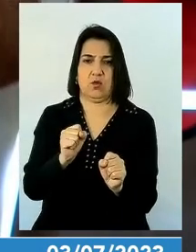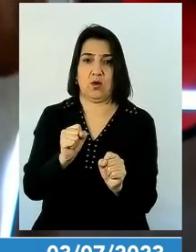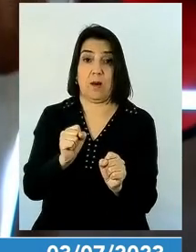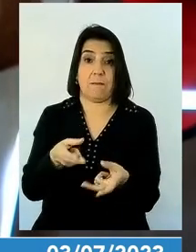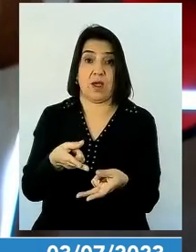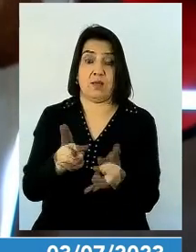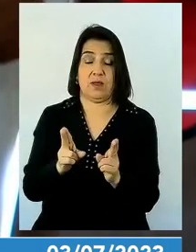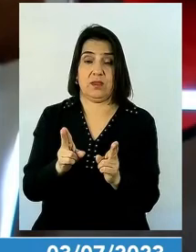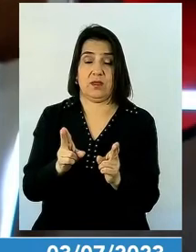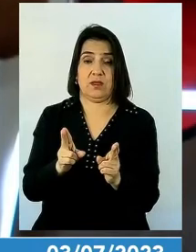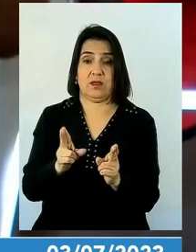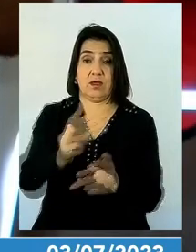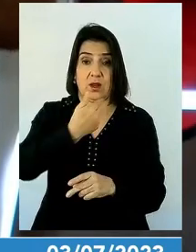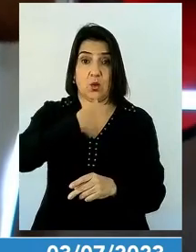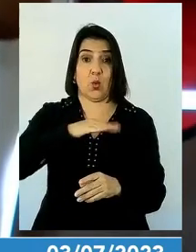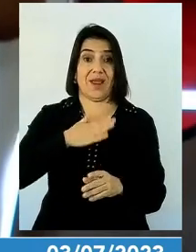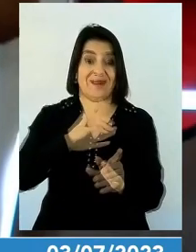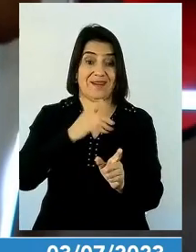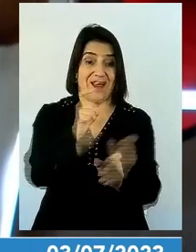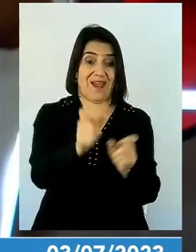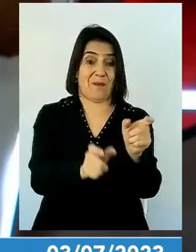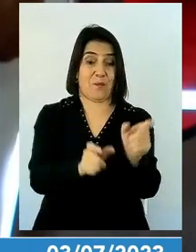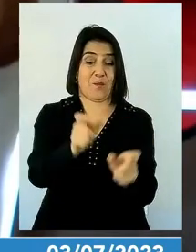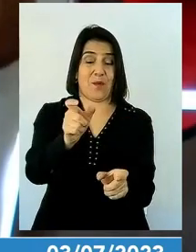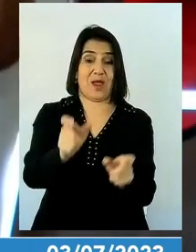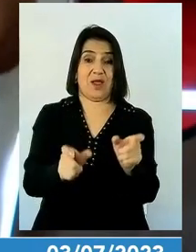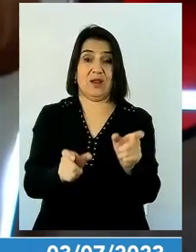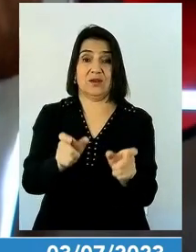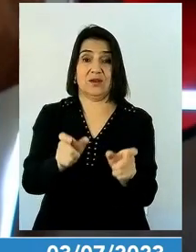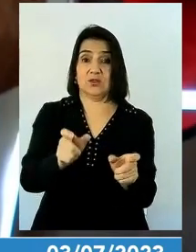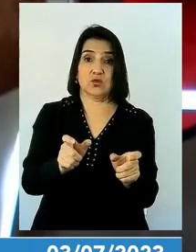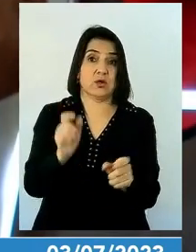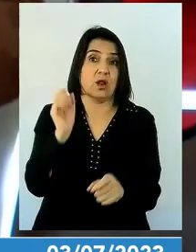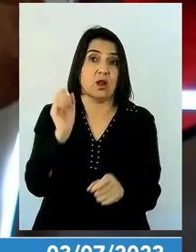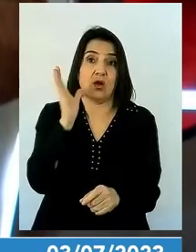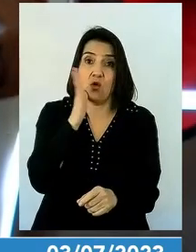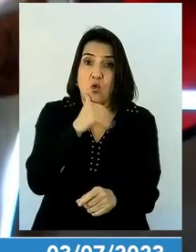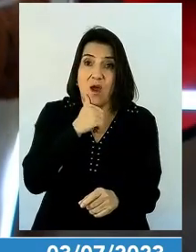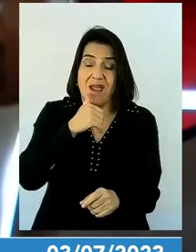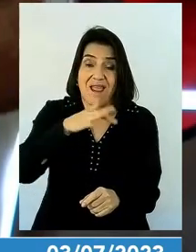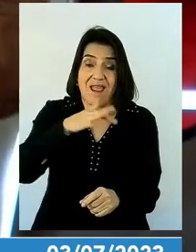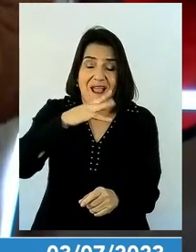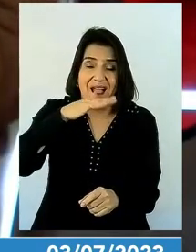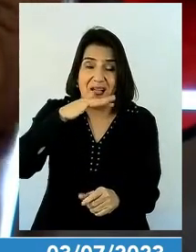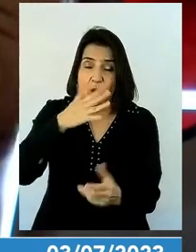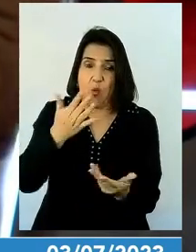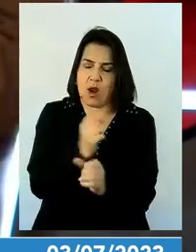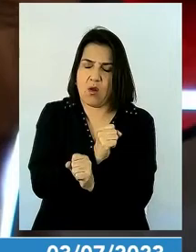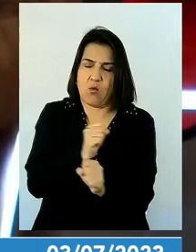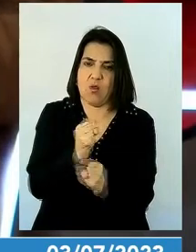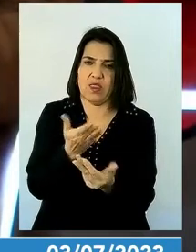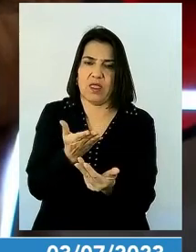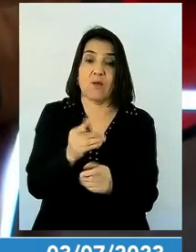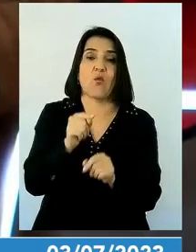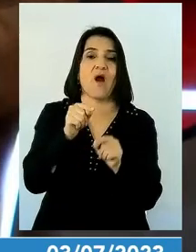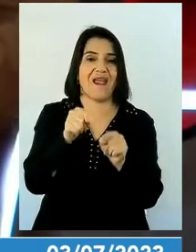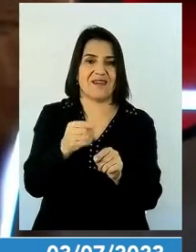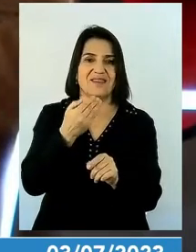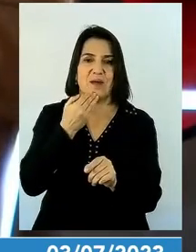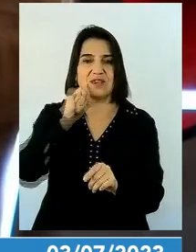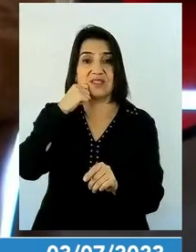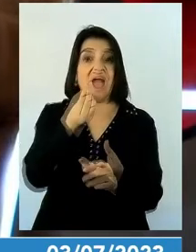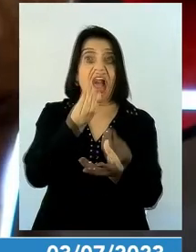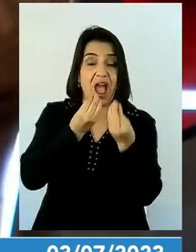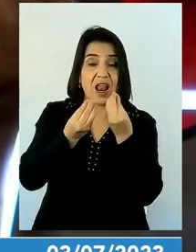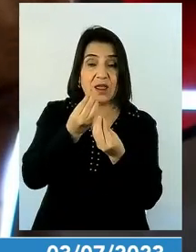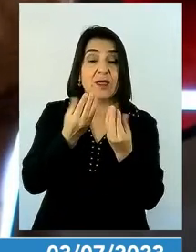nuestra población deje de tener agua, porque ahí también va la alimentación de nuestros territorios